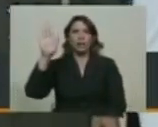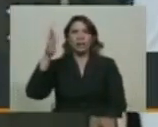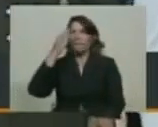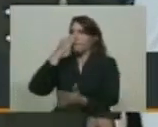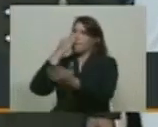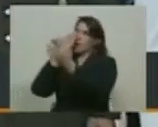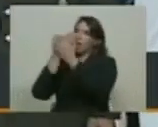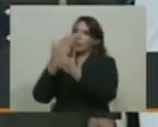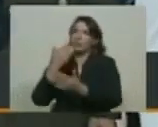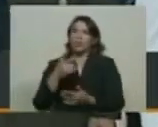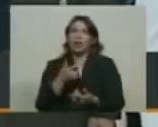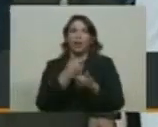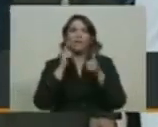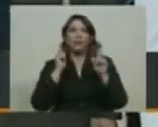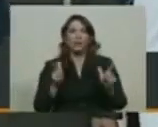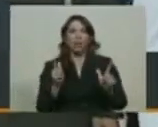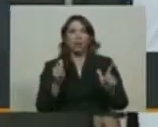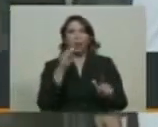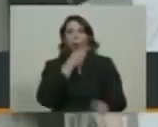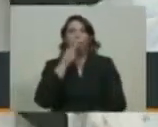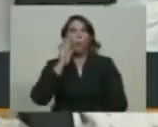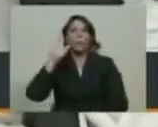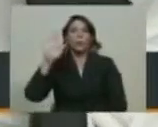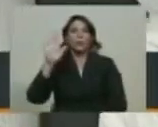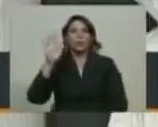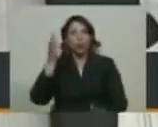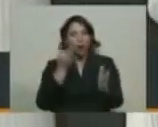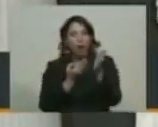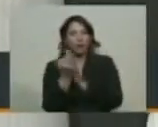Libertador, de compromiso y lealtad.